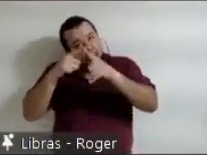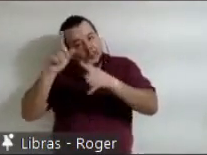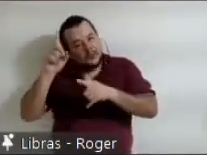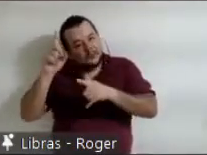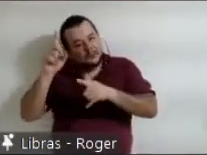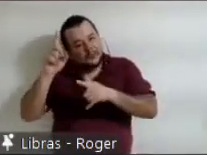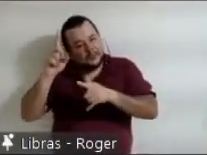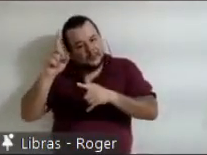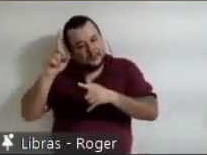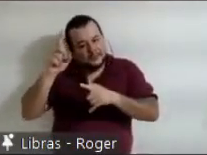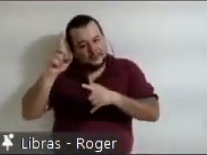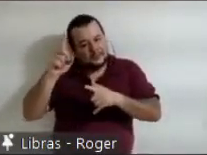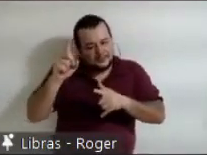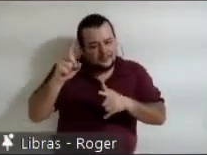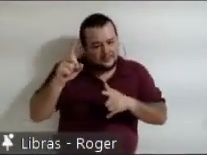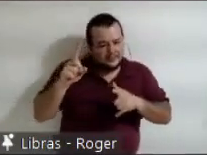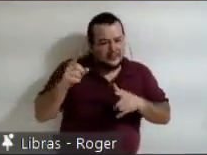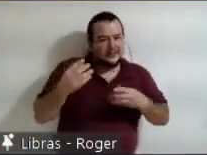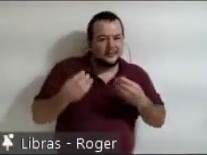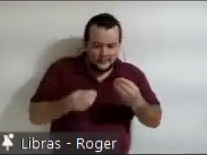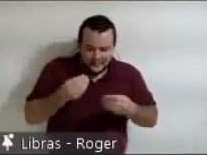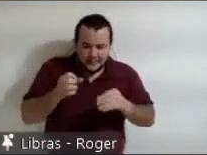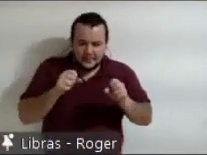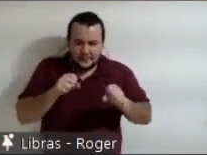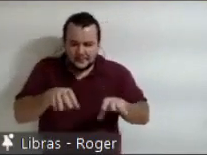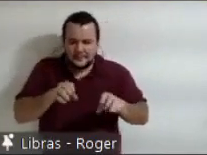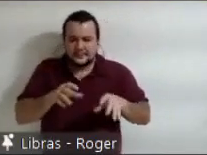tipo de personas que necesitamos educar